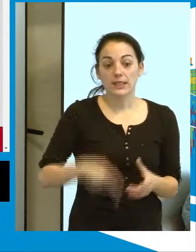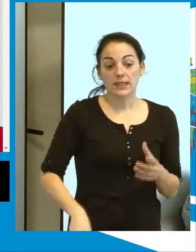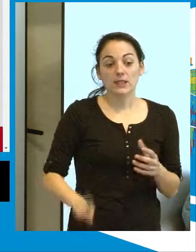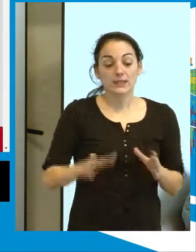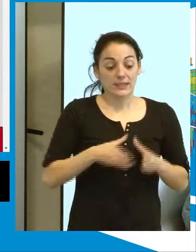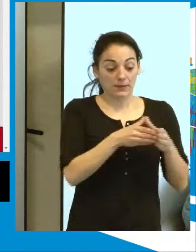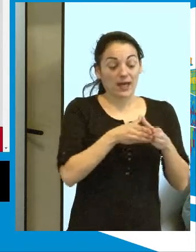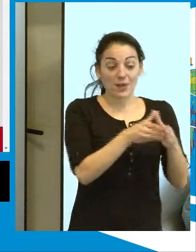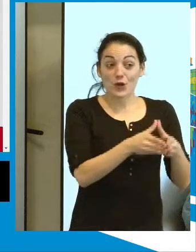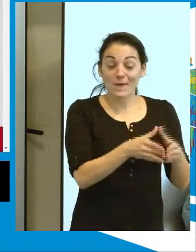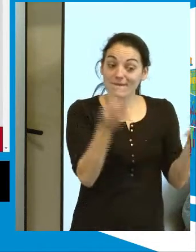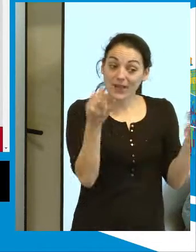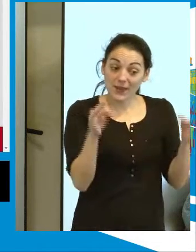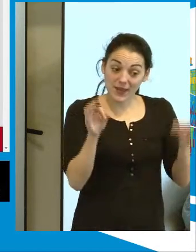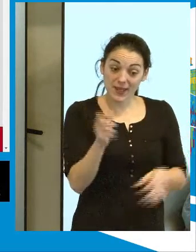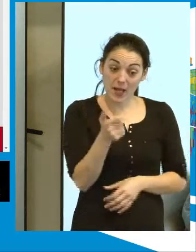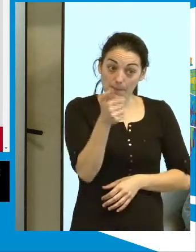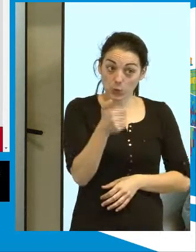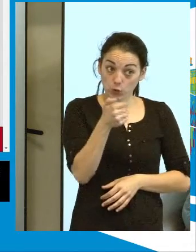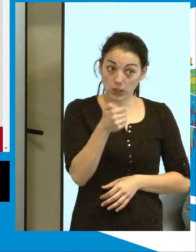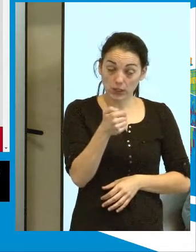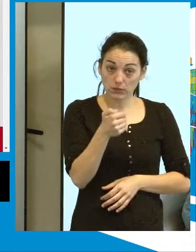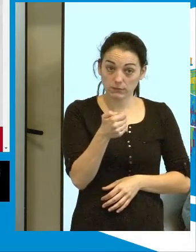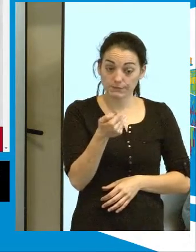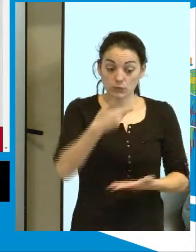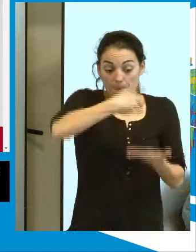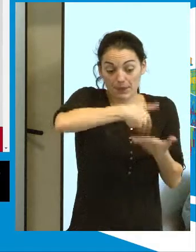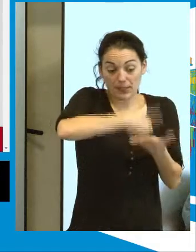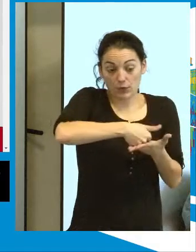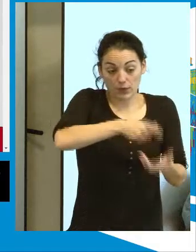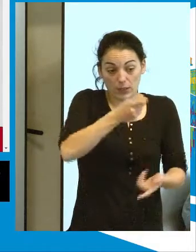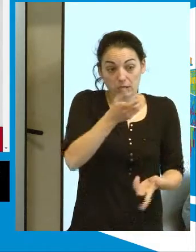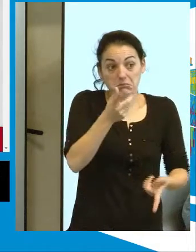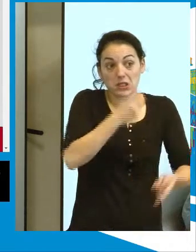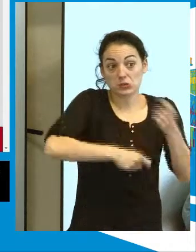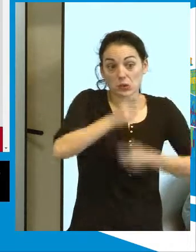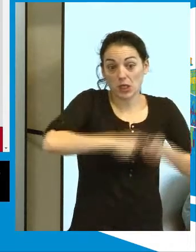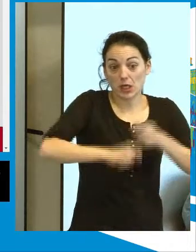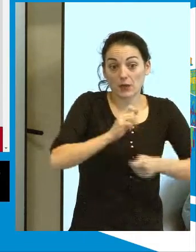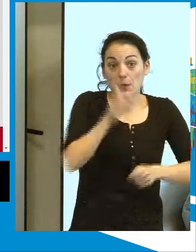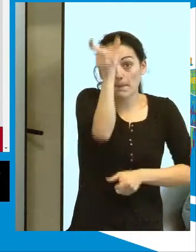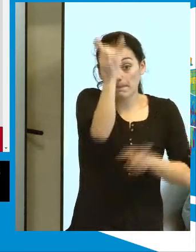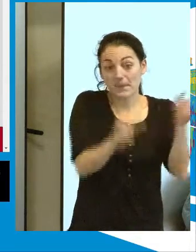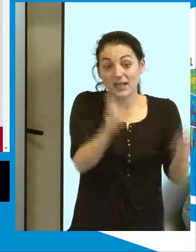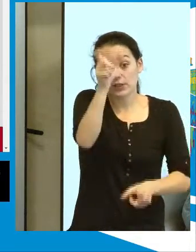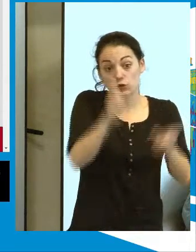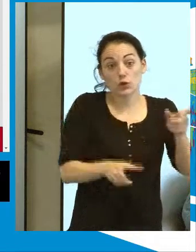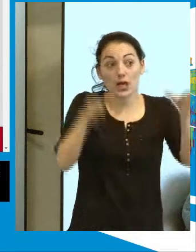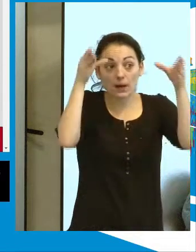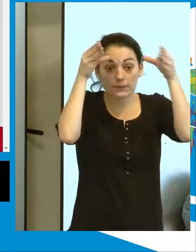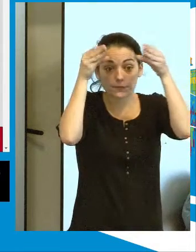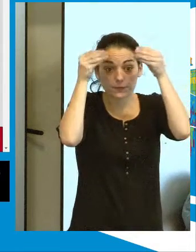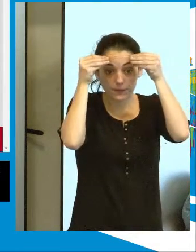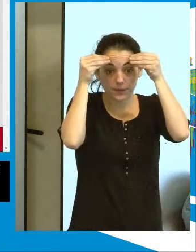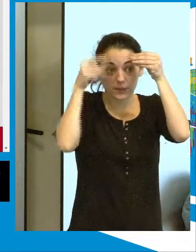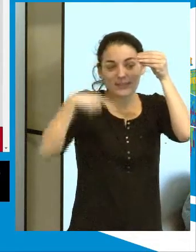con botones fue una petición que nos hicieron de la asociación para personas con discapacidad cognitivo-intelectual,